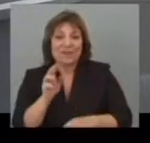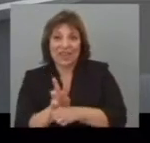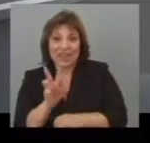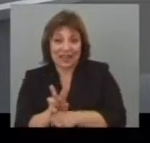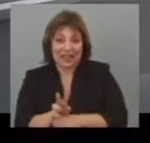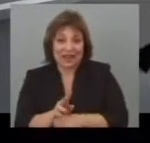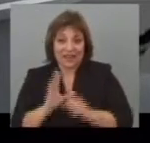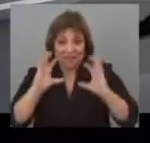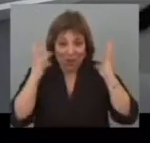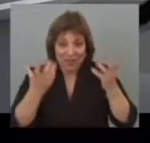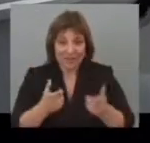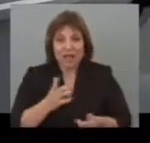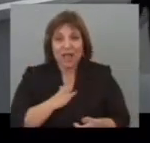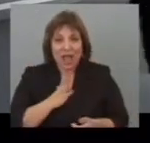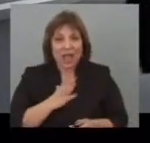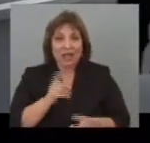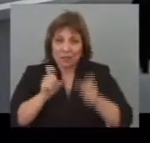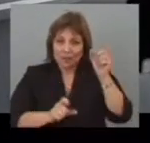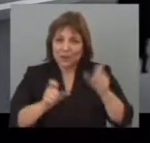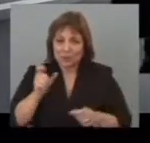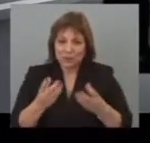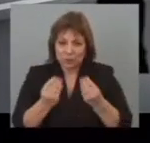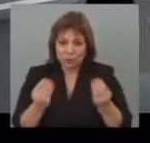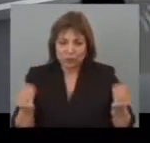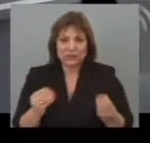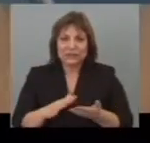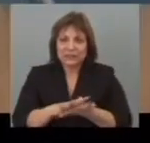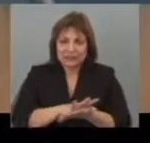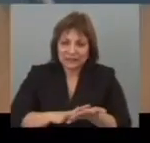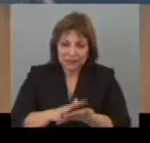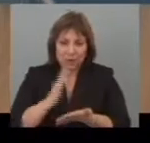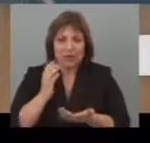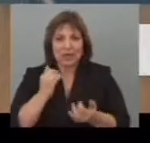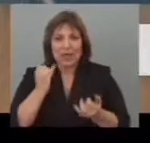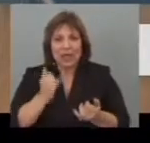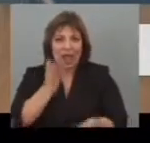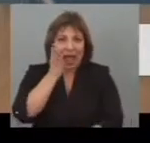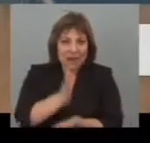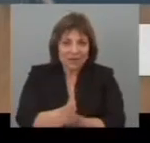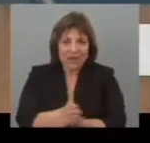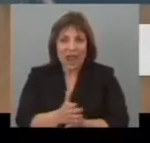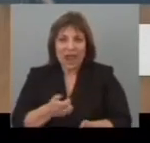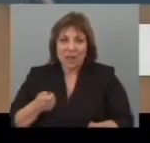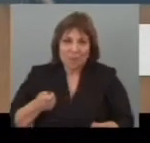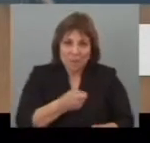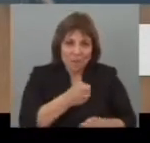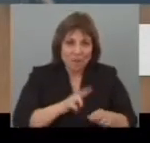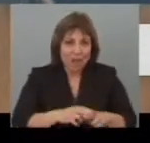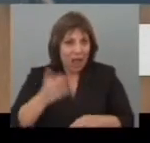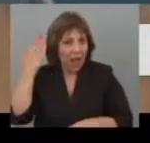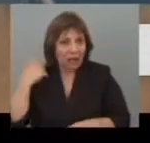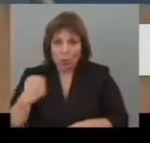creciente. Hay un número muy importante de situaciones que culminan con homicidios que no tienen